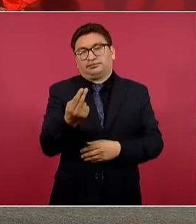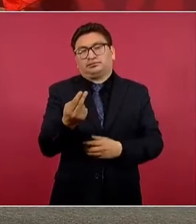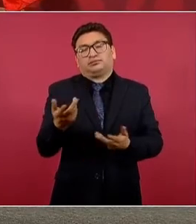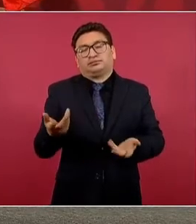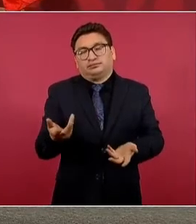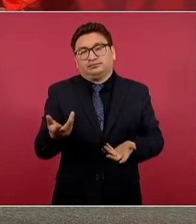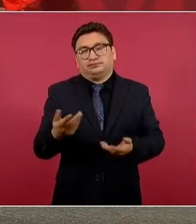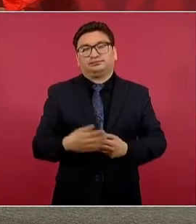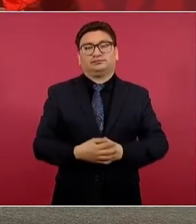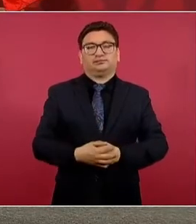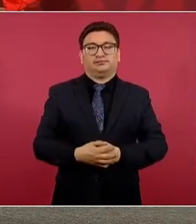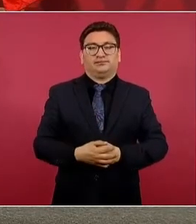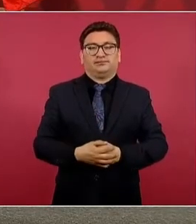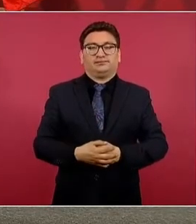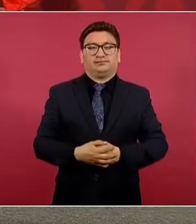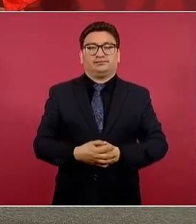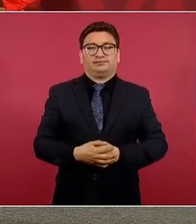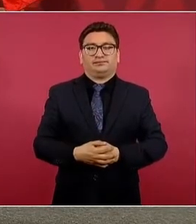de